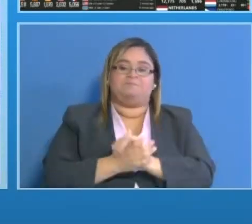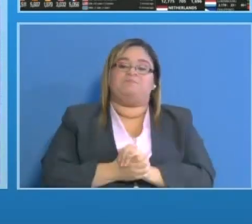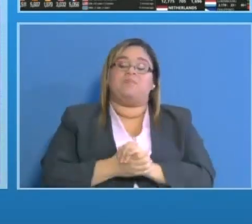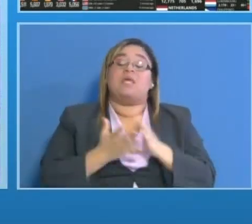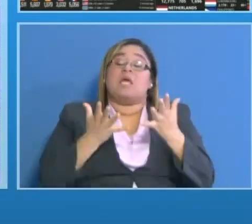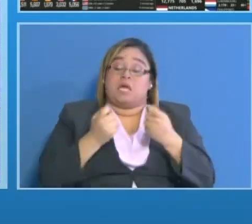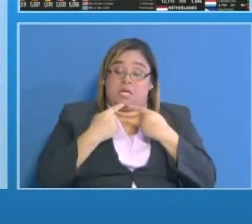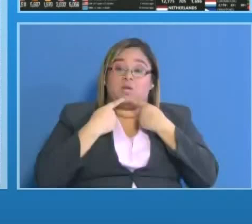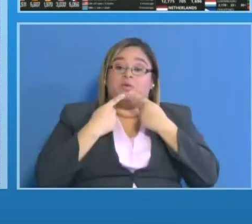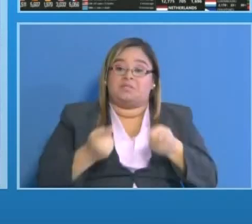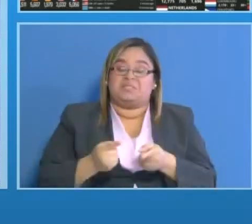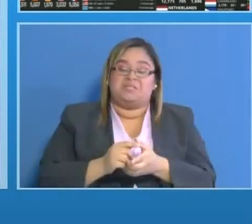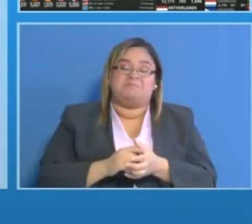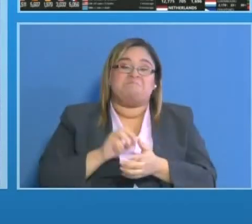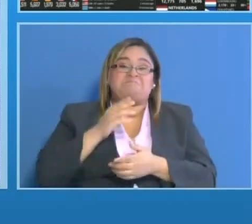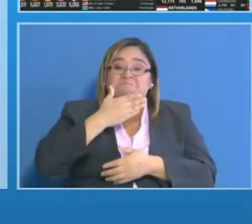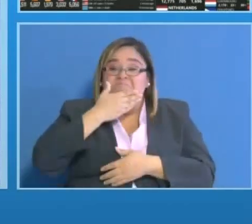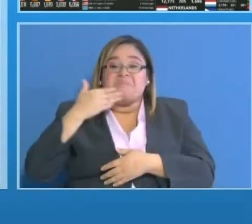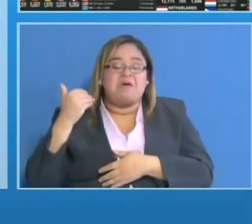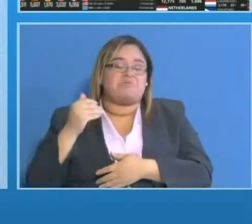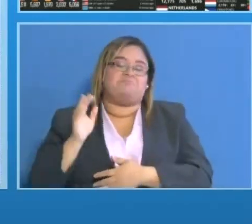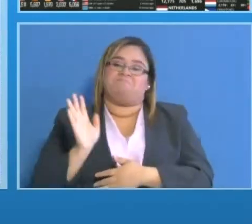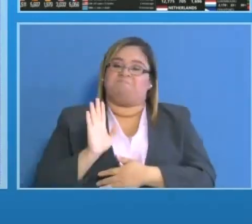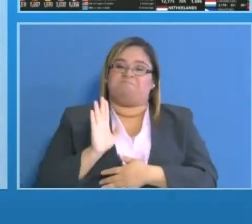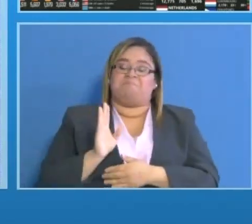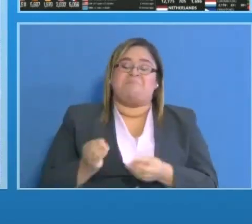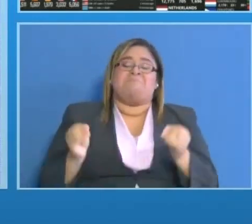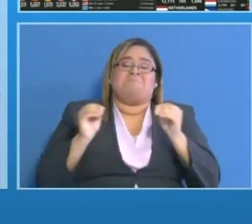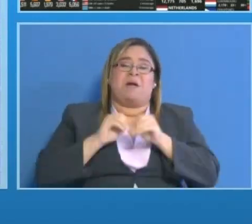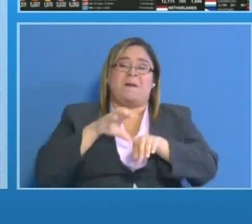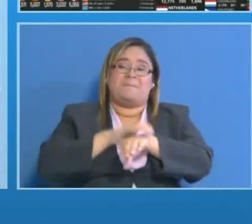decirles que no hemos mejorado. Se han retenido